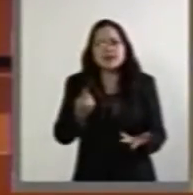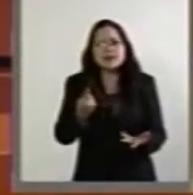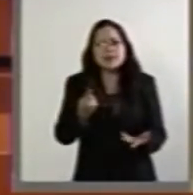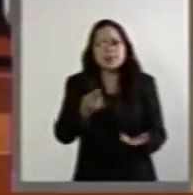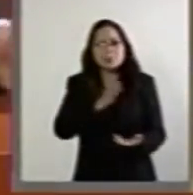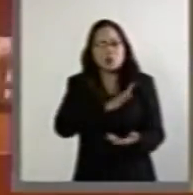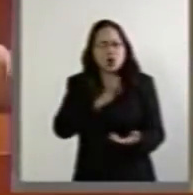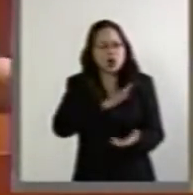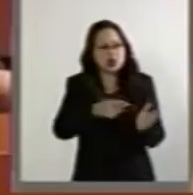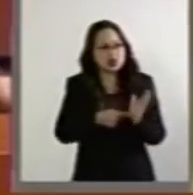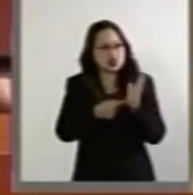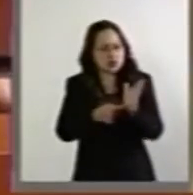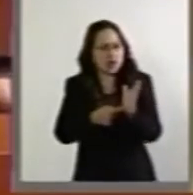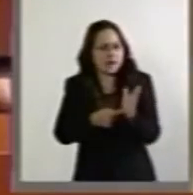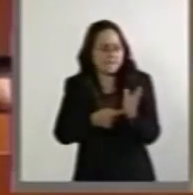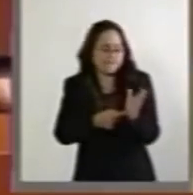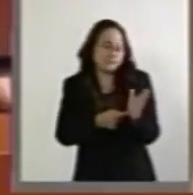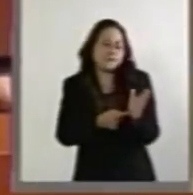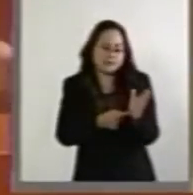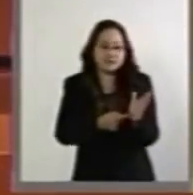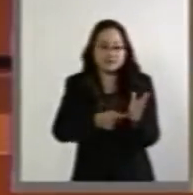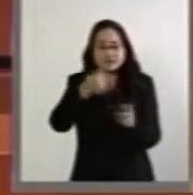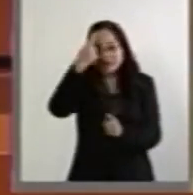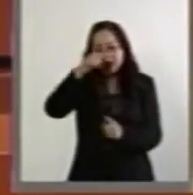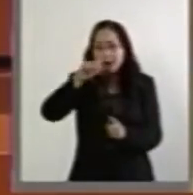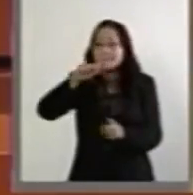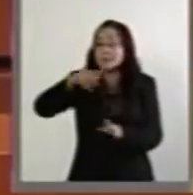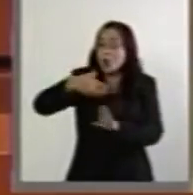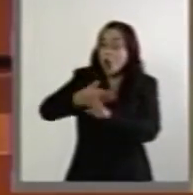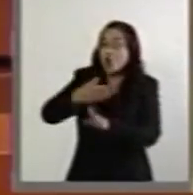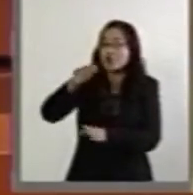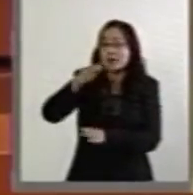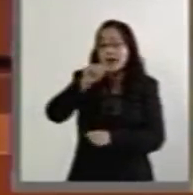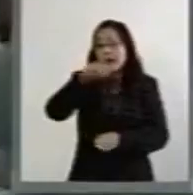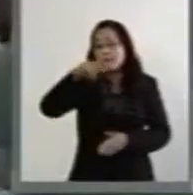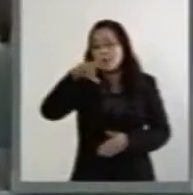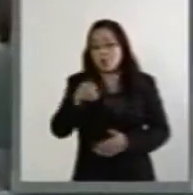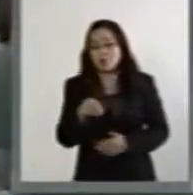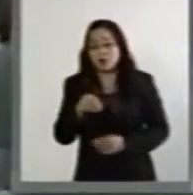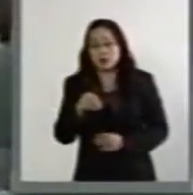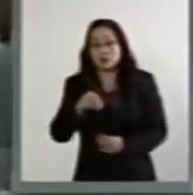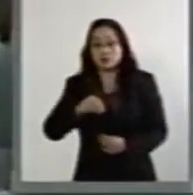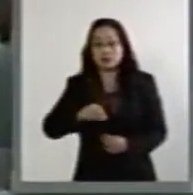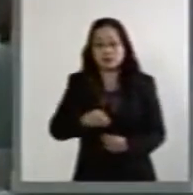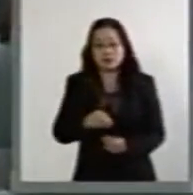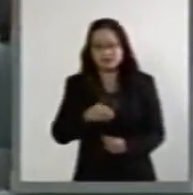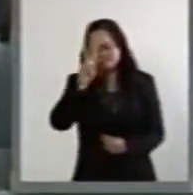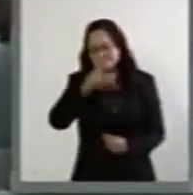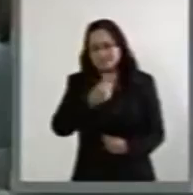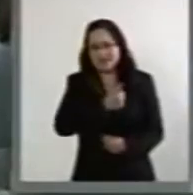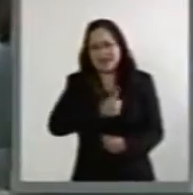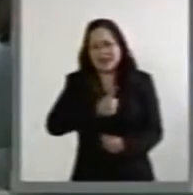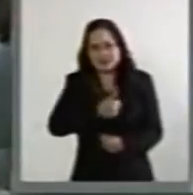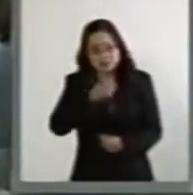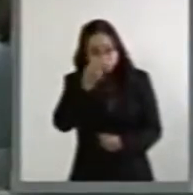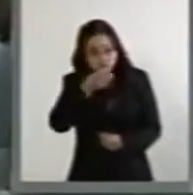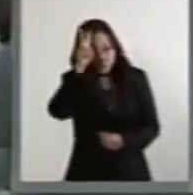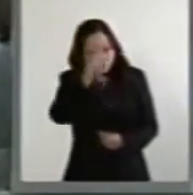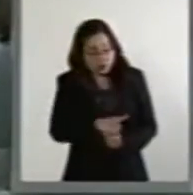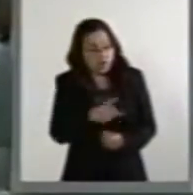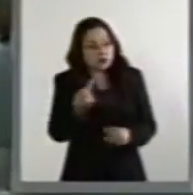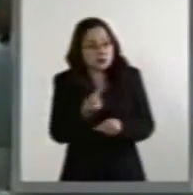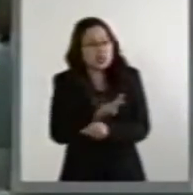tener una tesis más en contra de López Obrador, que eso no lo justifica, y es lamentable que ese hecho haya